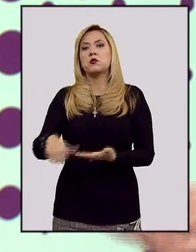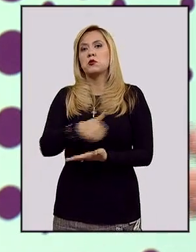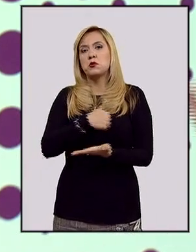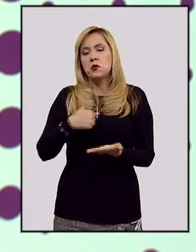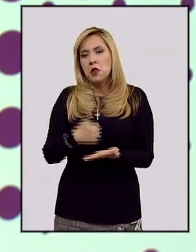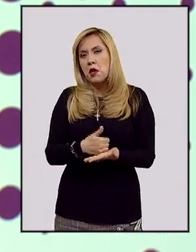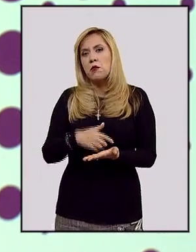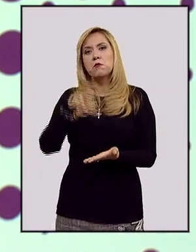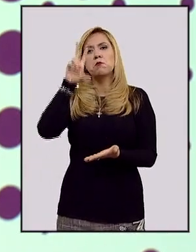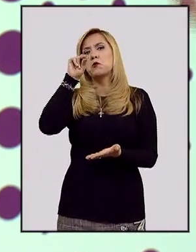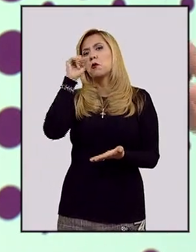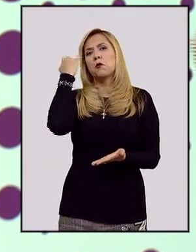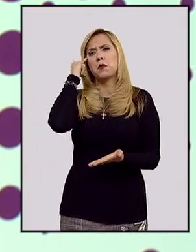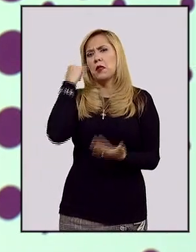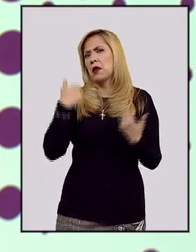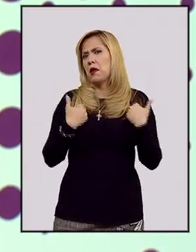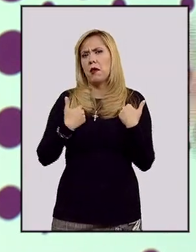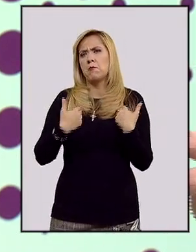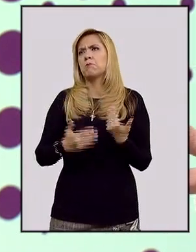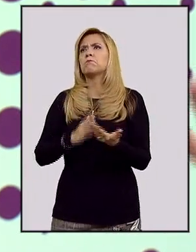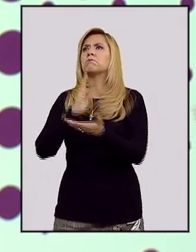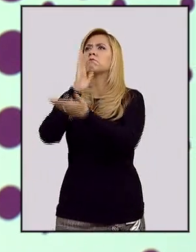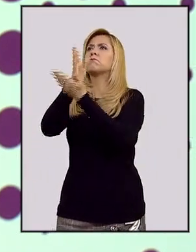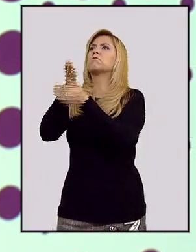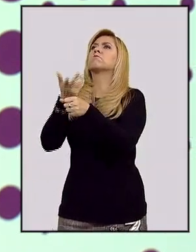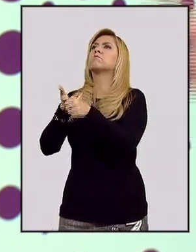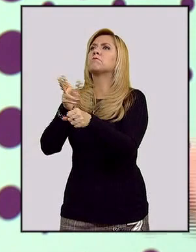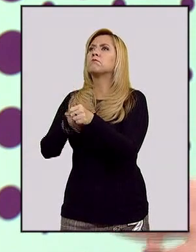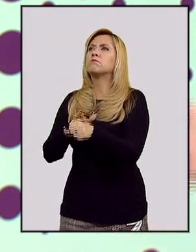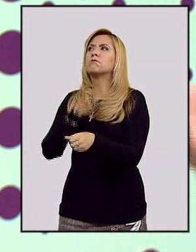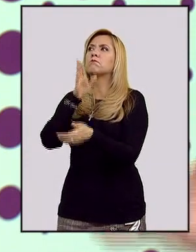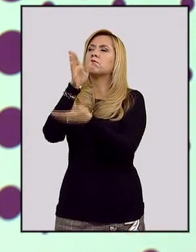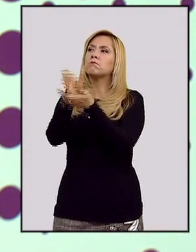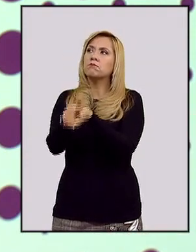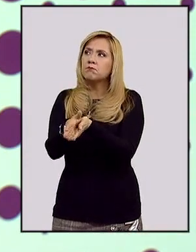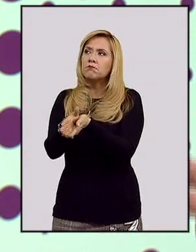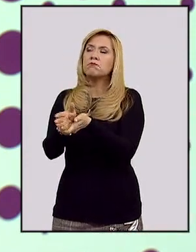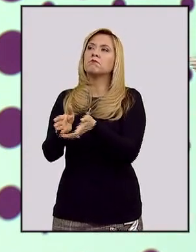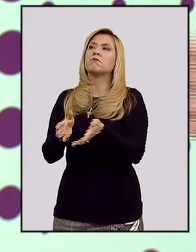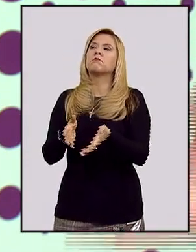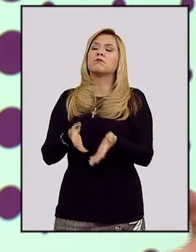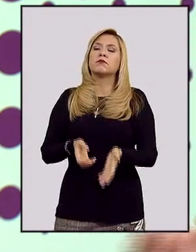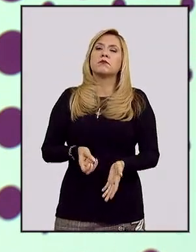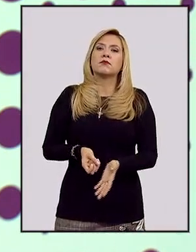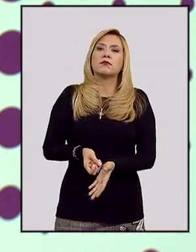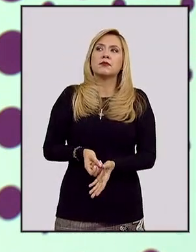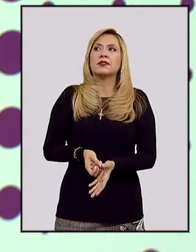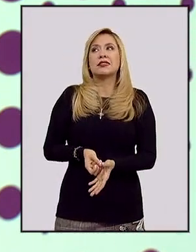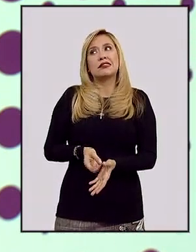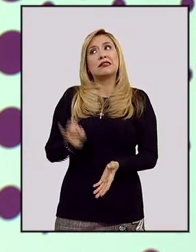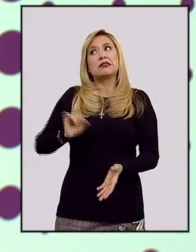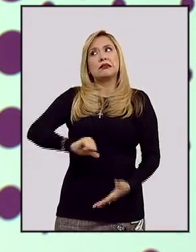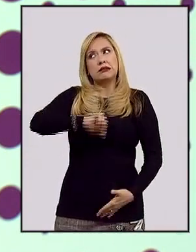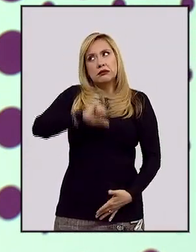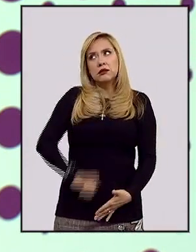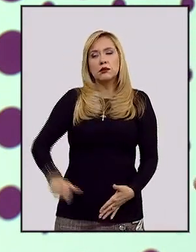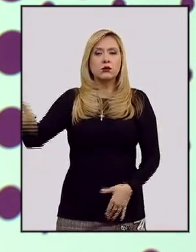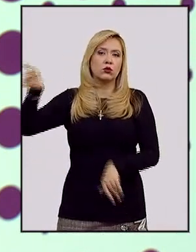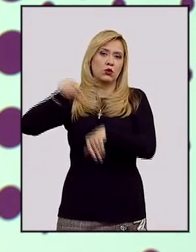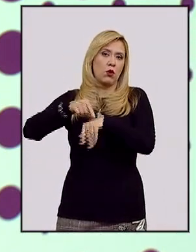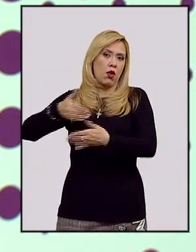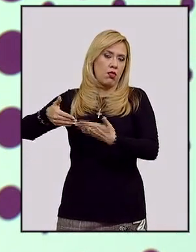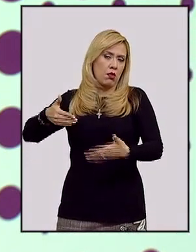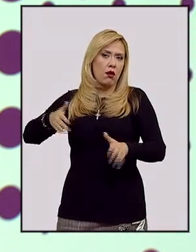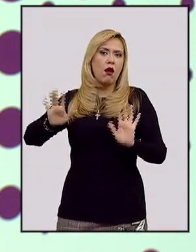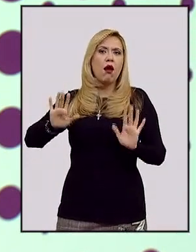es indígena, llegar al hospital y que a lo mejor sí acabe siendo el parto por cesárea porque estaba indicada, lo va a